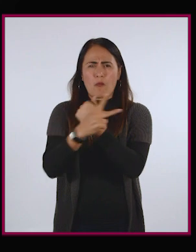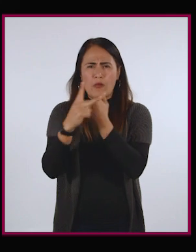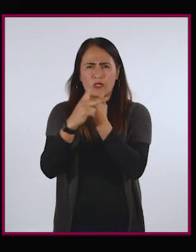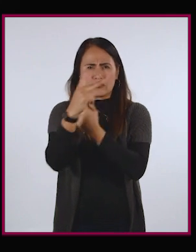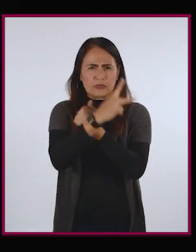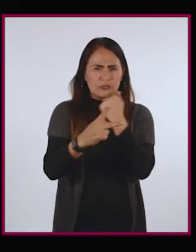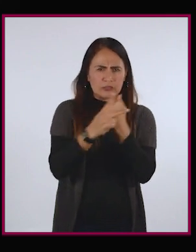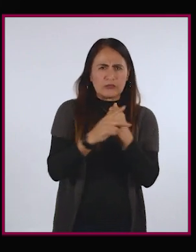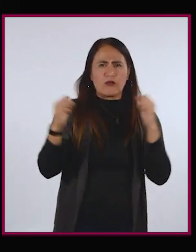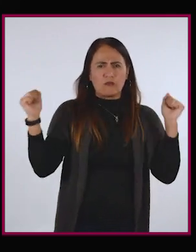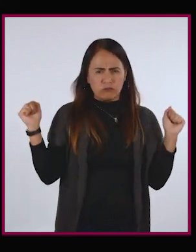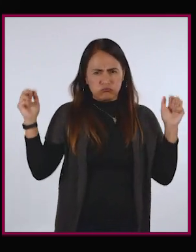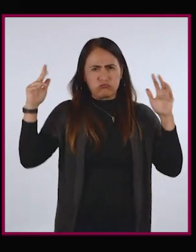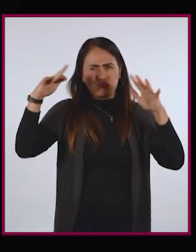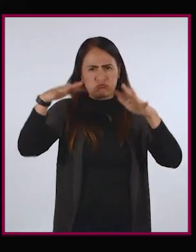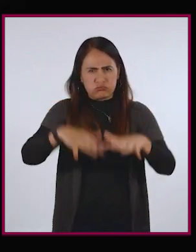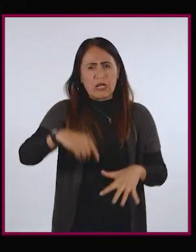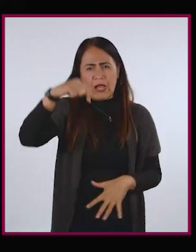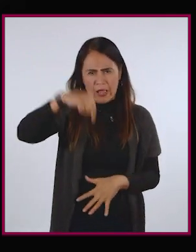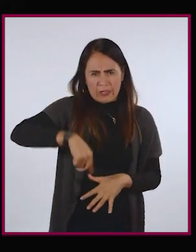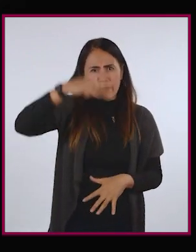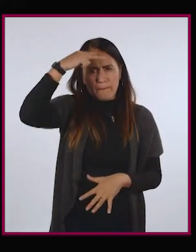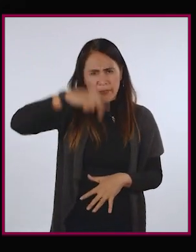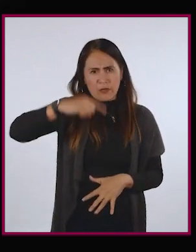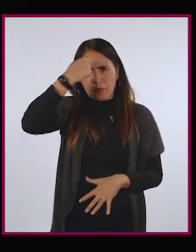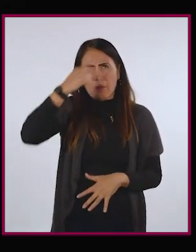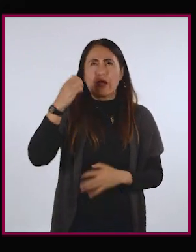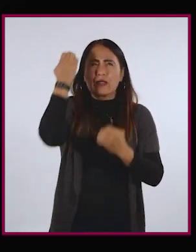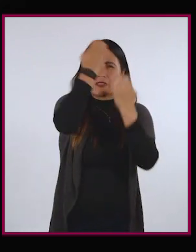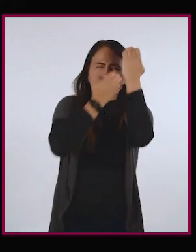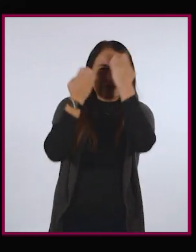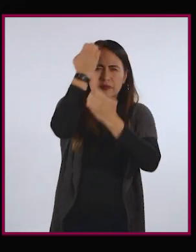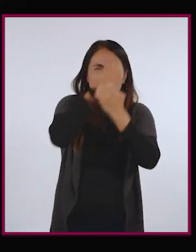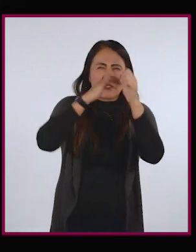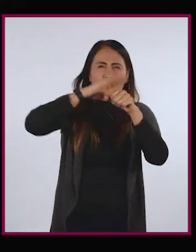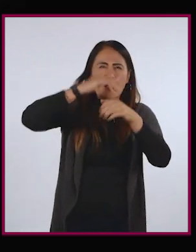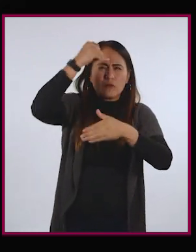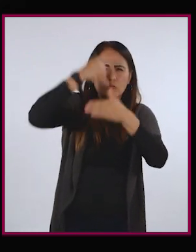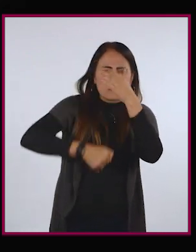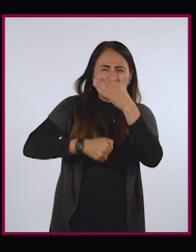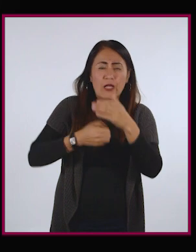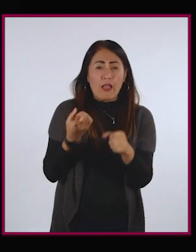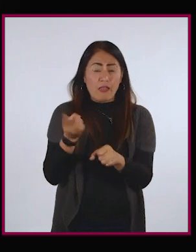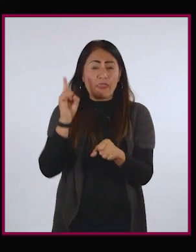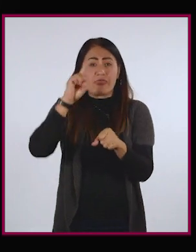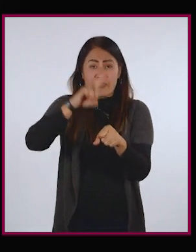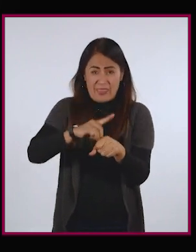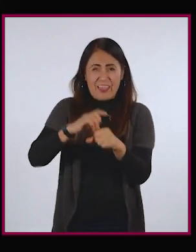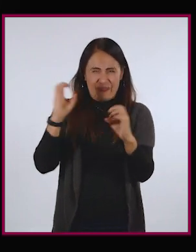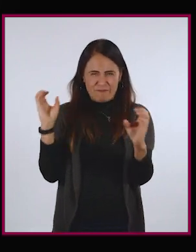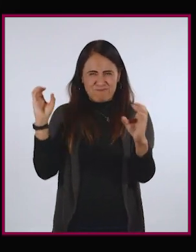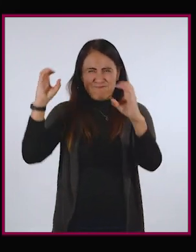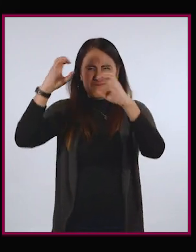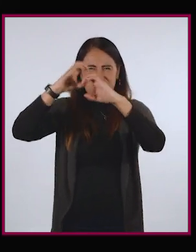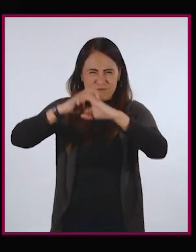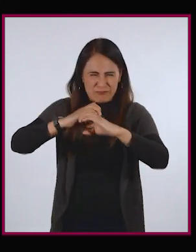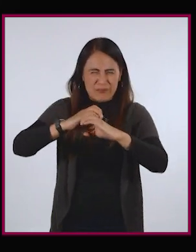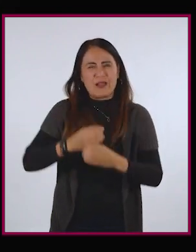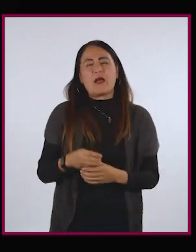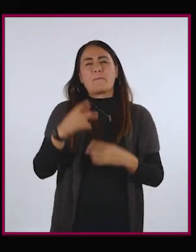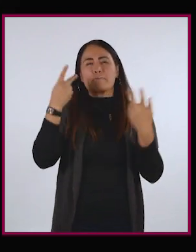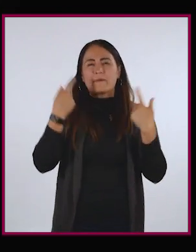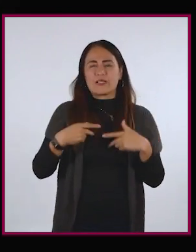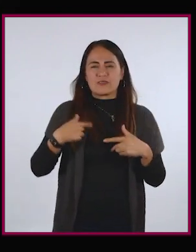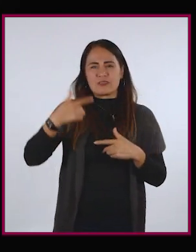varios países alrededor del mundo para observar el evento. El día del eclipse, los astrónomos